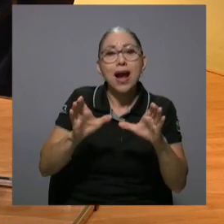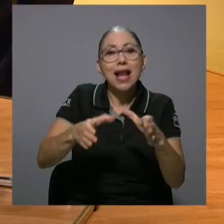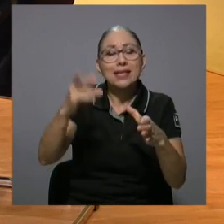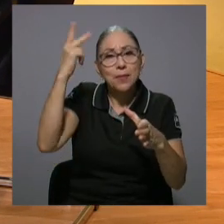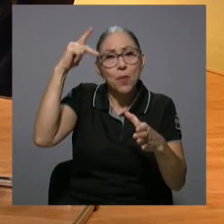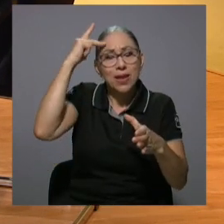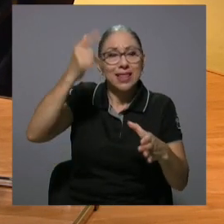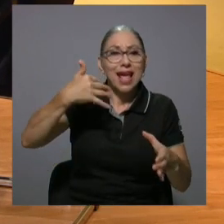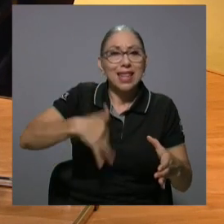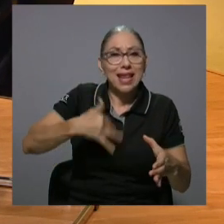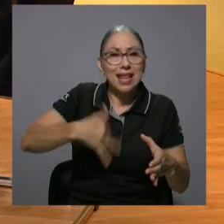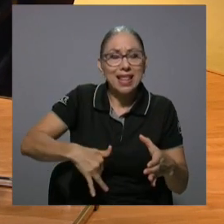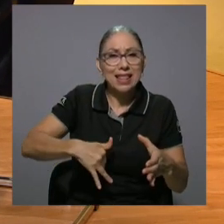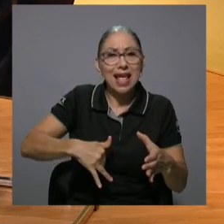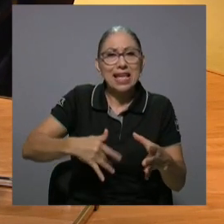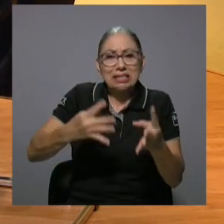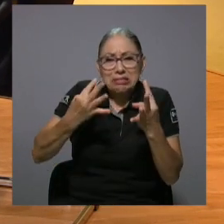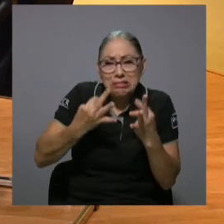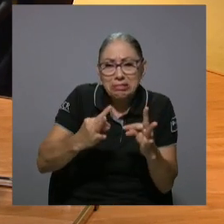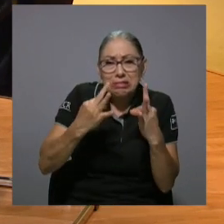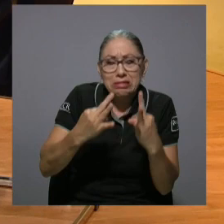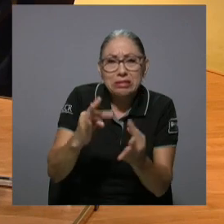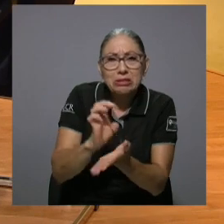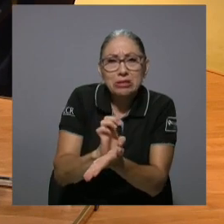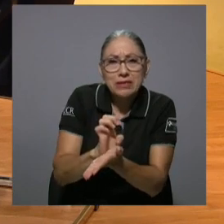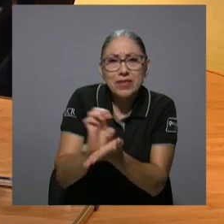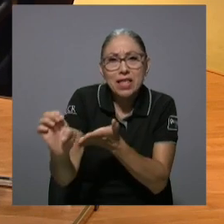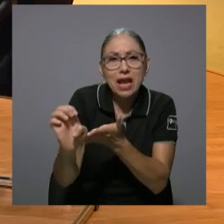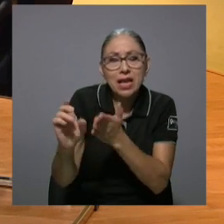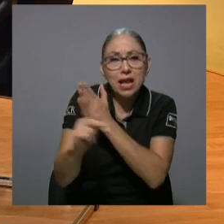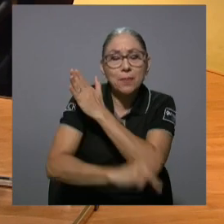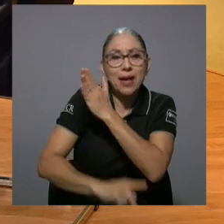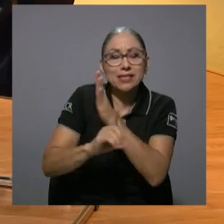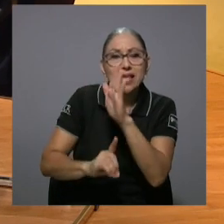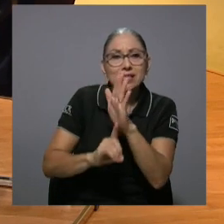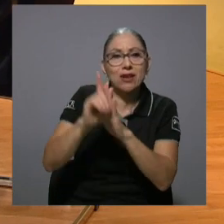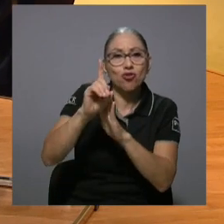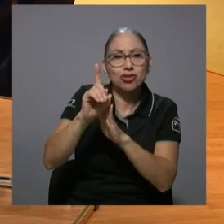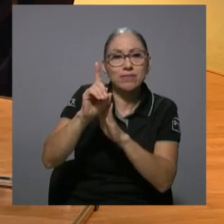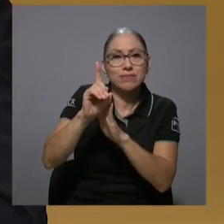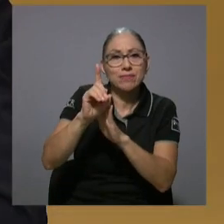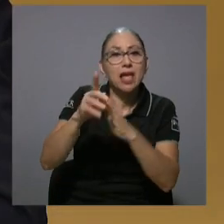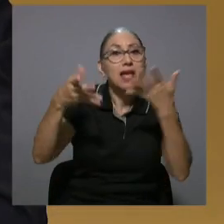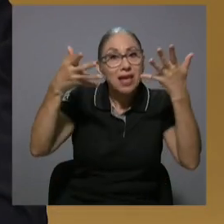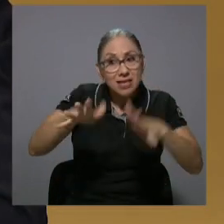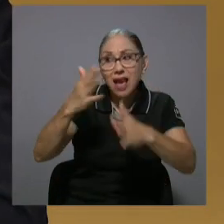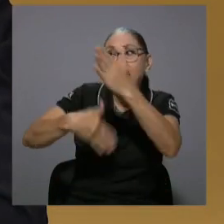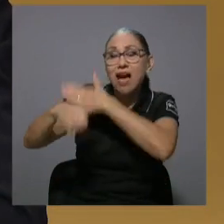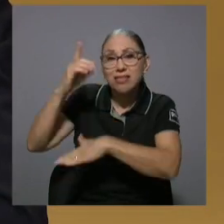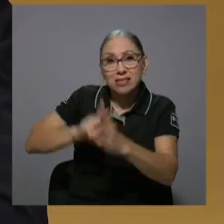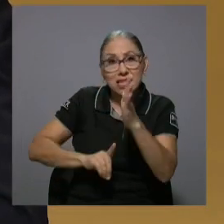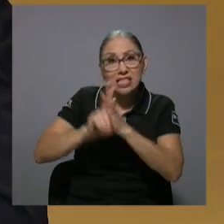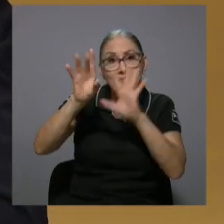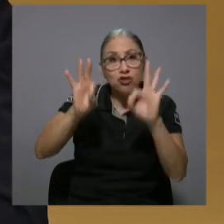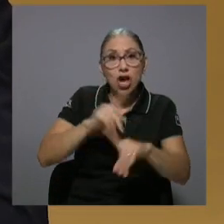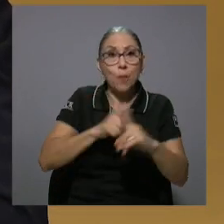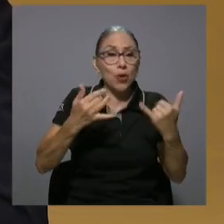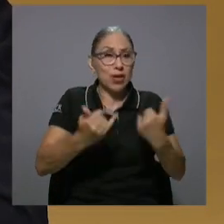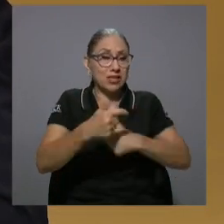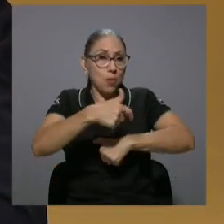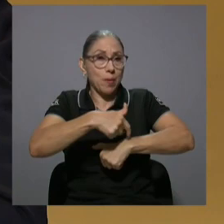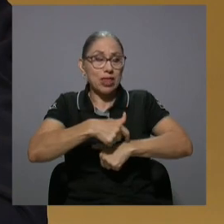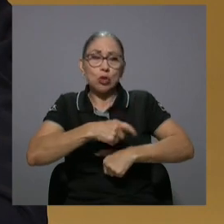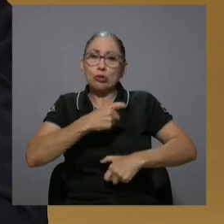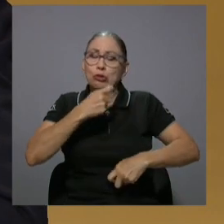posible por evitar que el país se desarrolle, que ya bastante desarrollado ha estado, pero que en este momento está pasando por una crisis